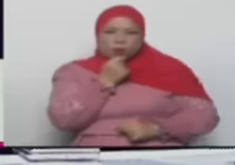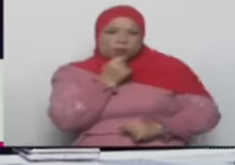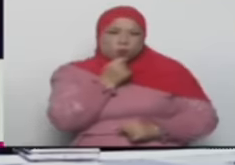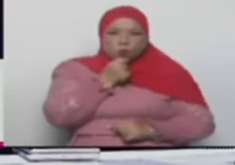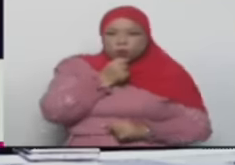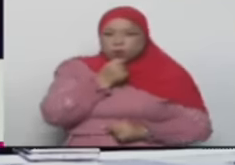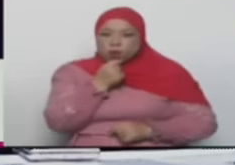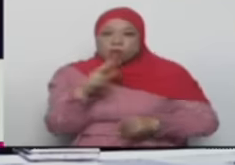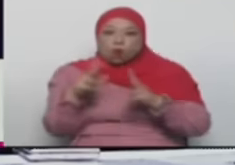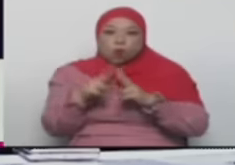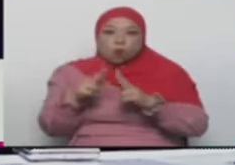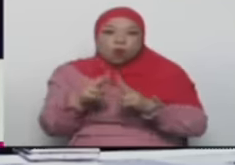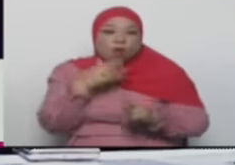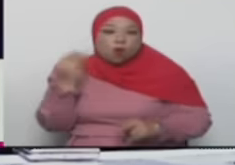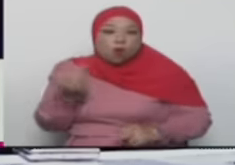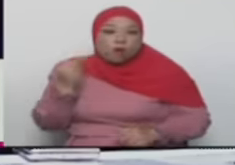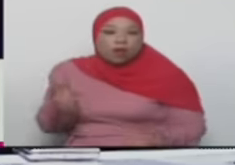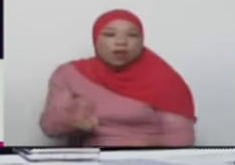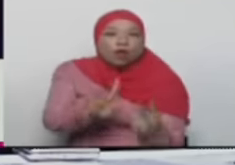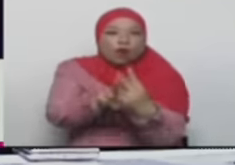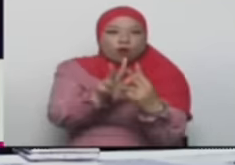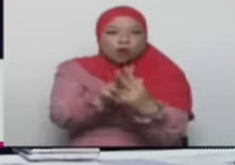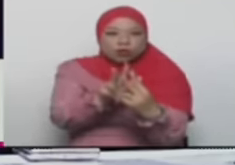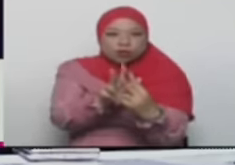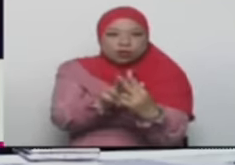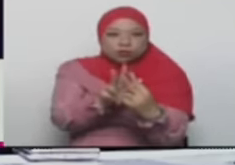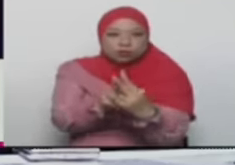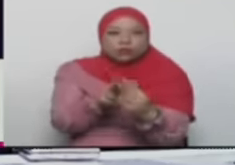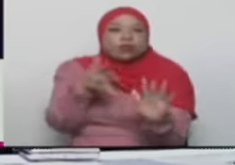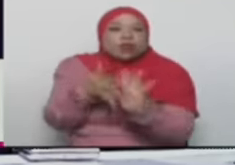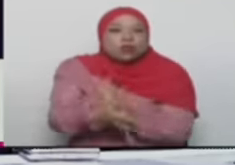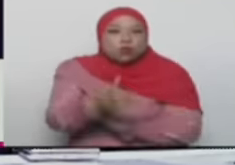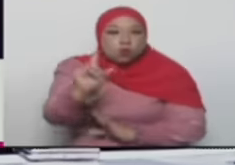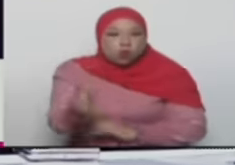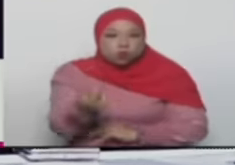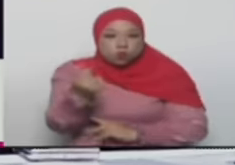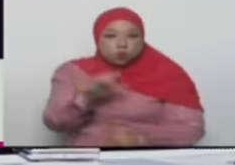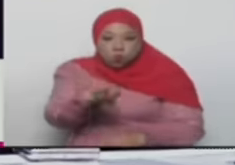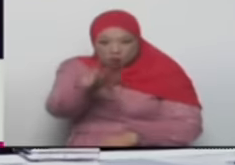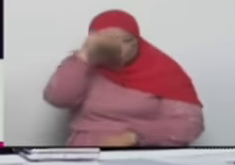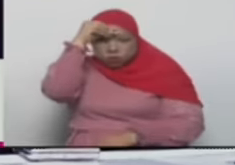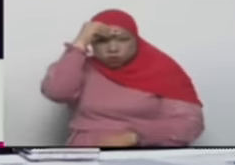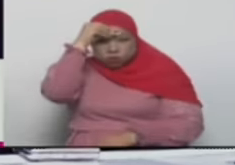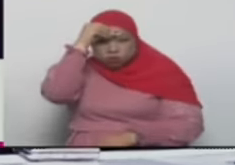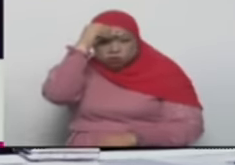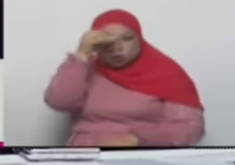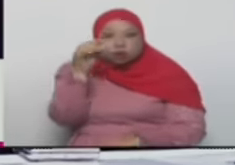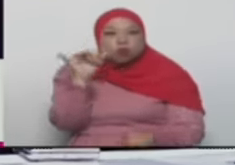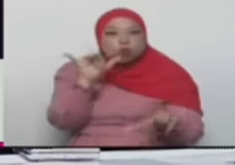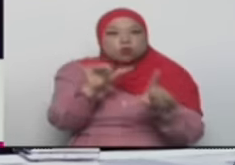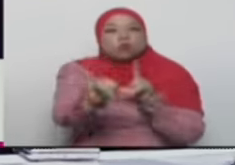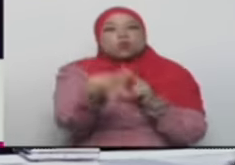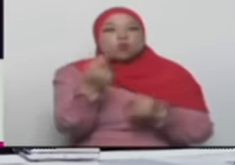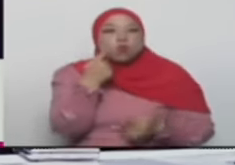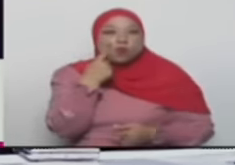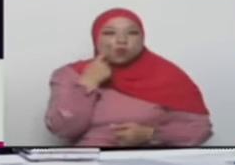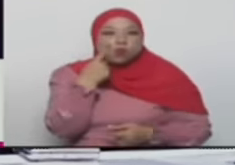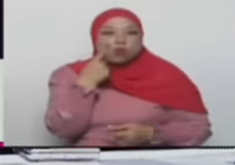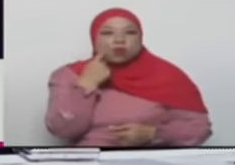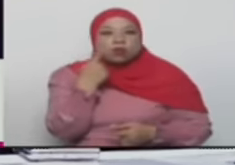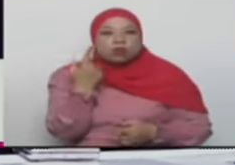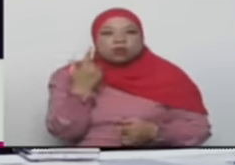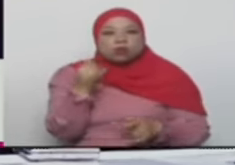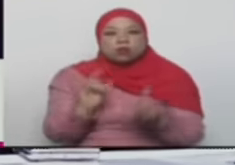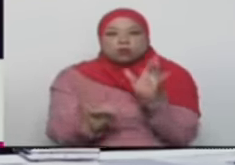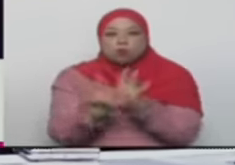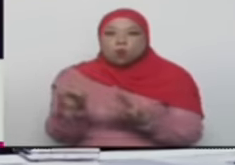más conoce los influencers. Y si un influencer te va, primero te capta a través de lo que llaman un